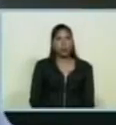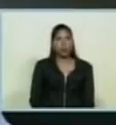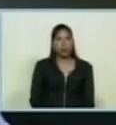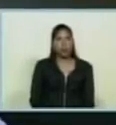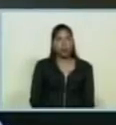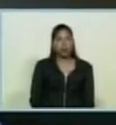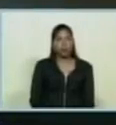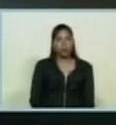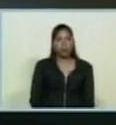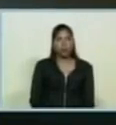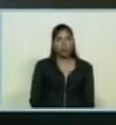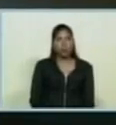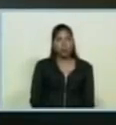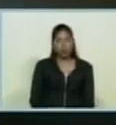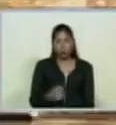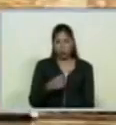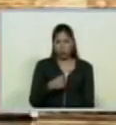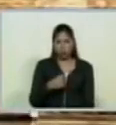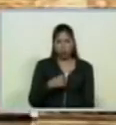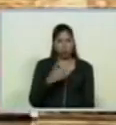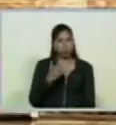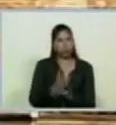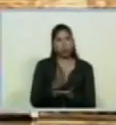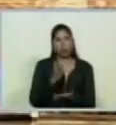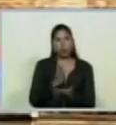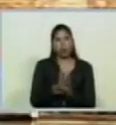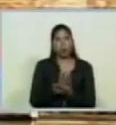Y yo elevo mis oraciones